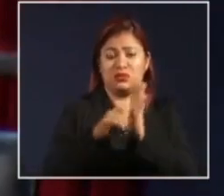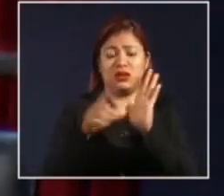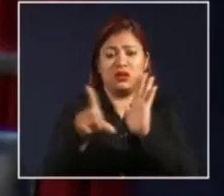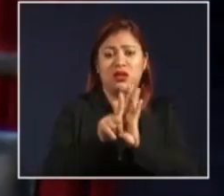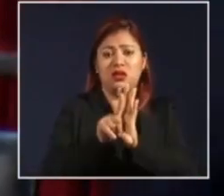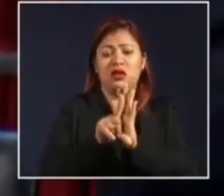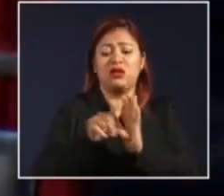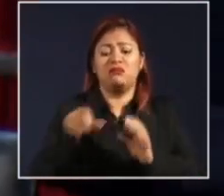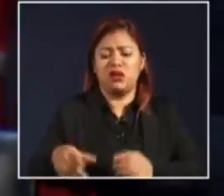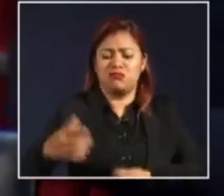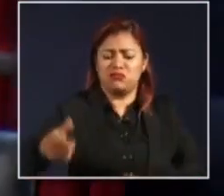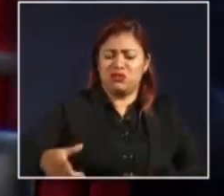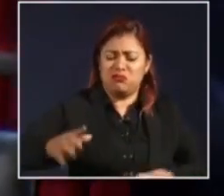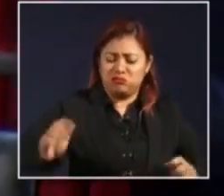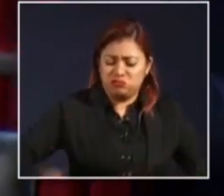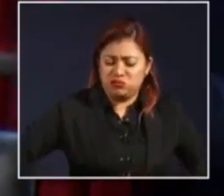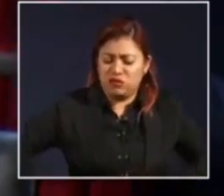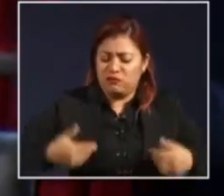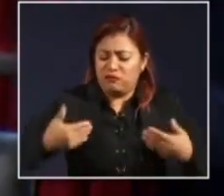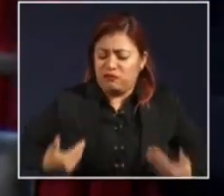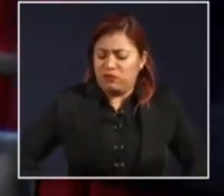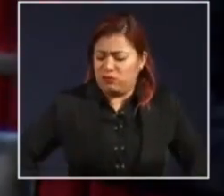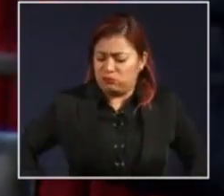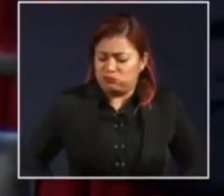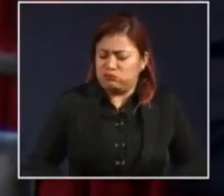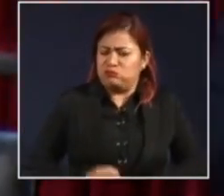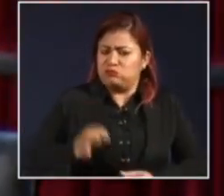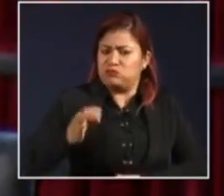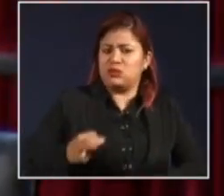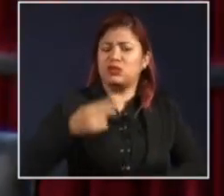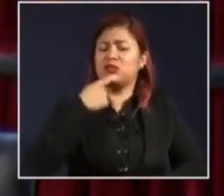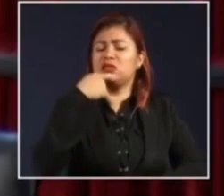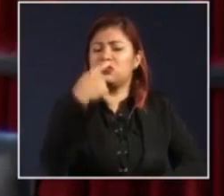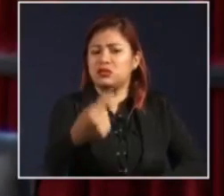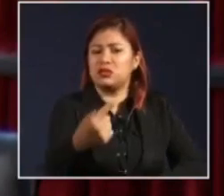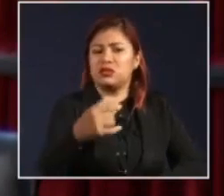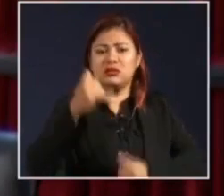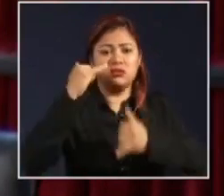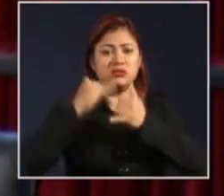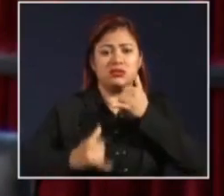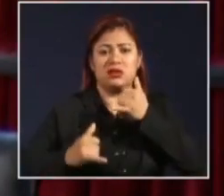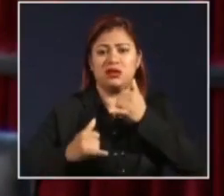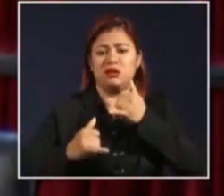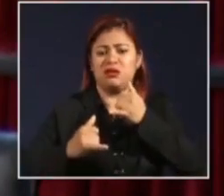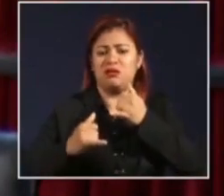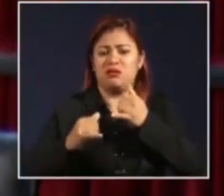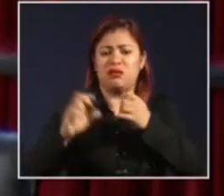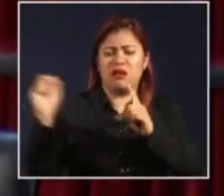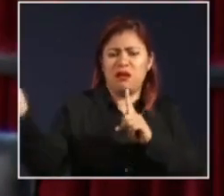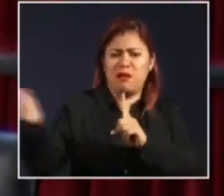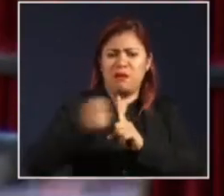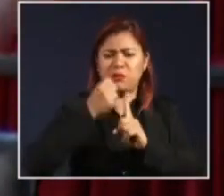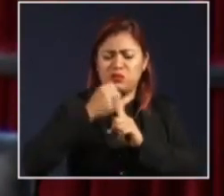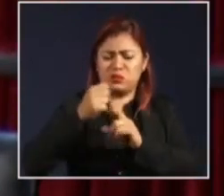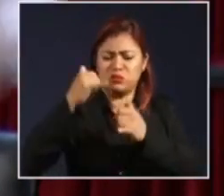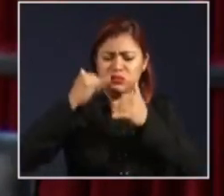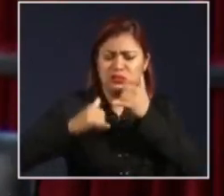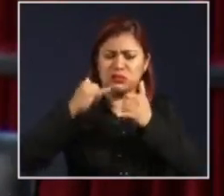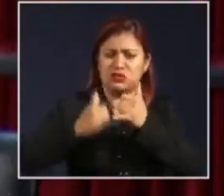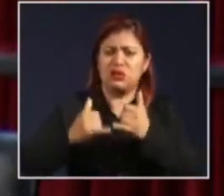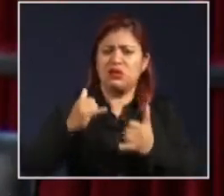a tener los pantalones y las faldas bien puestas para decirle basta ya de los abusos y de las